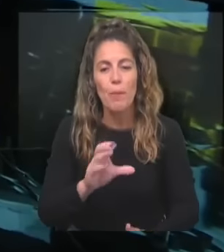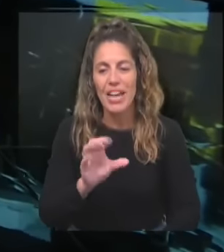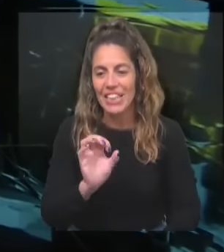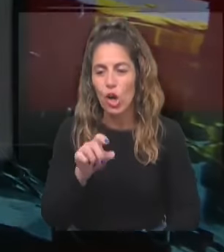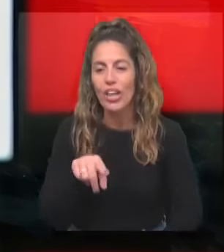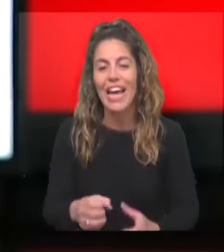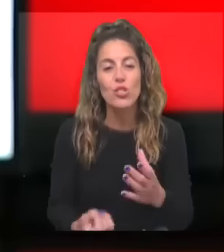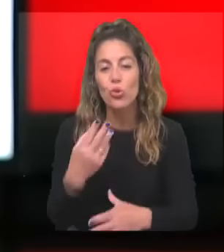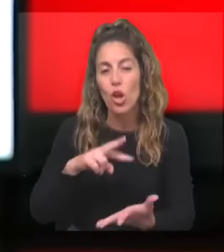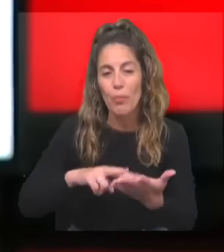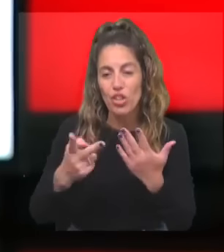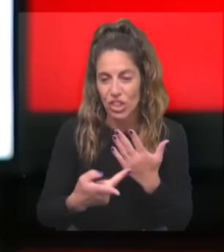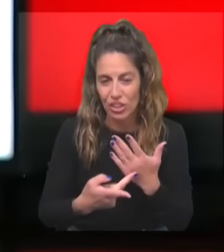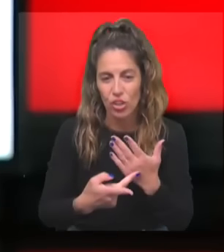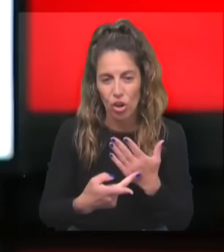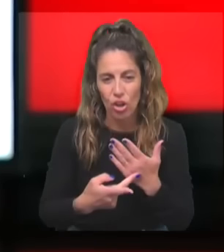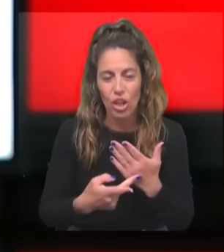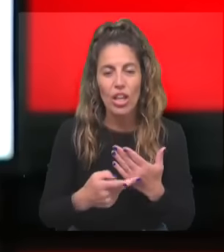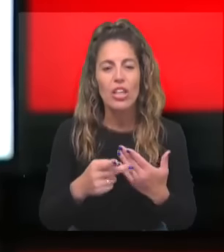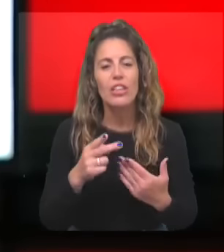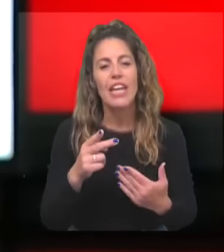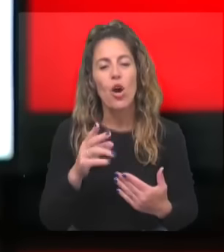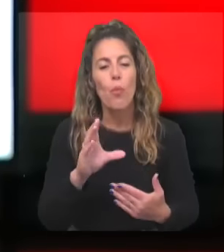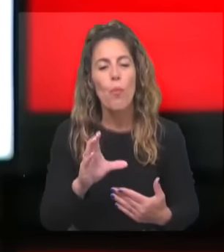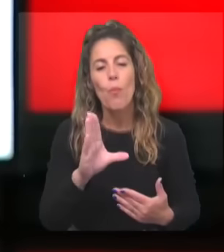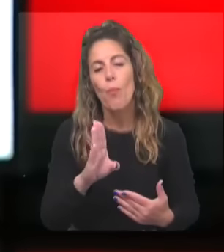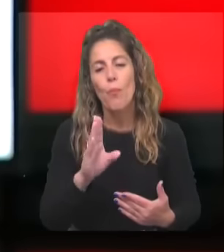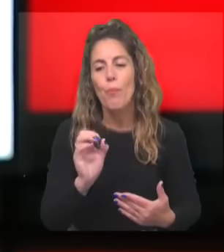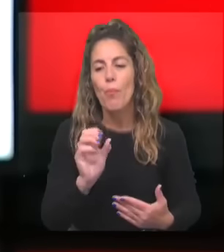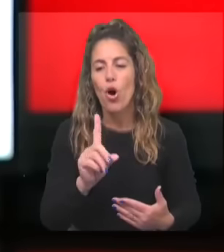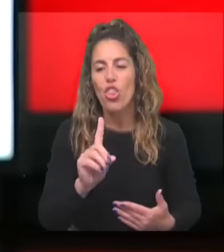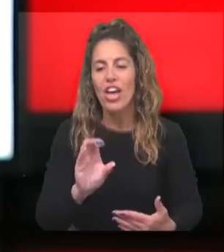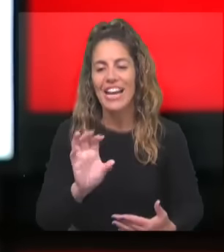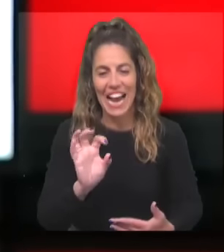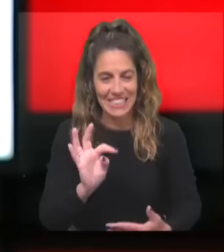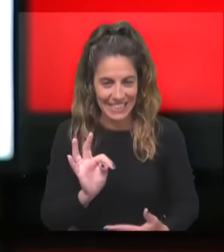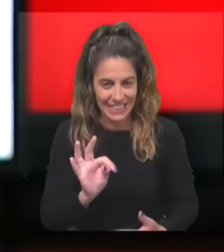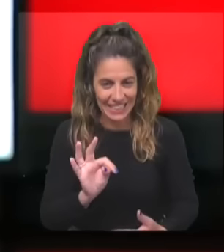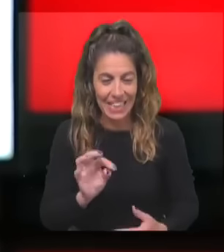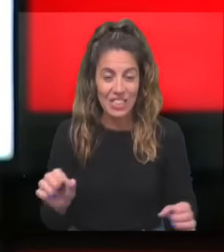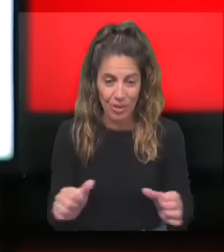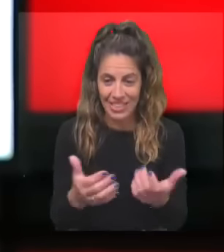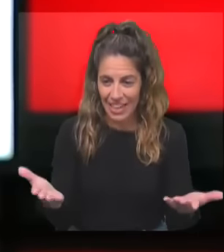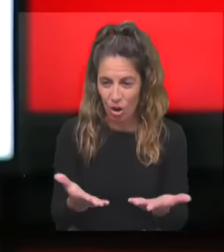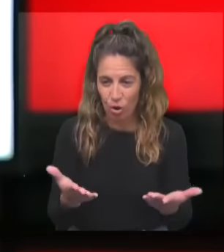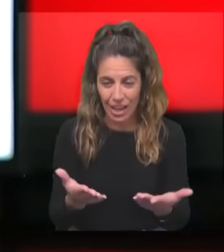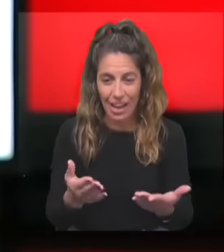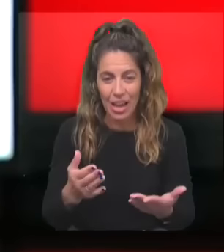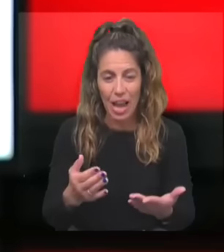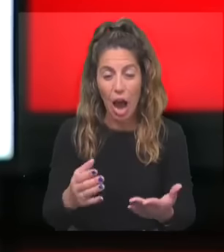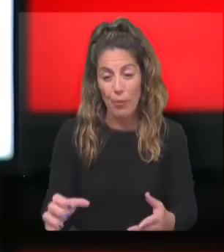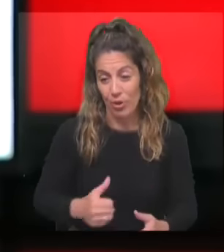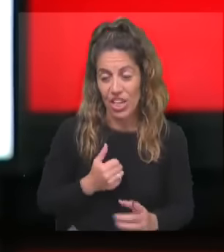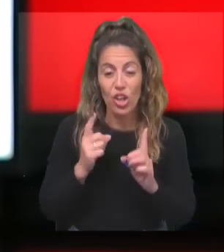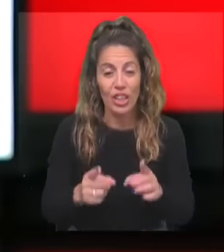surge un proyecto de un podcast que va a concretarse ahora con motivo de que finalmente logramos hacer la película, y